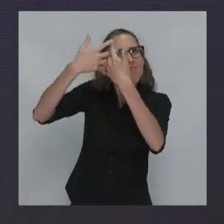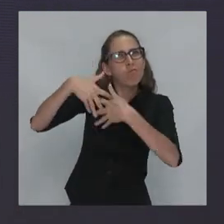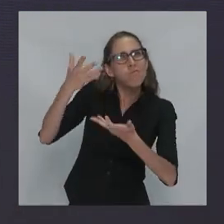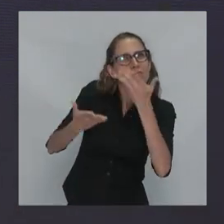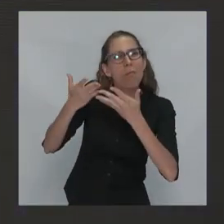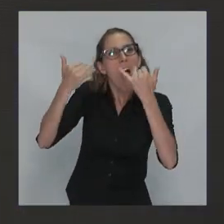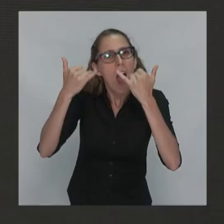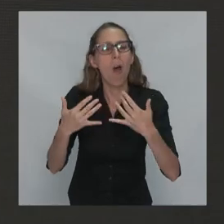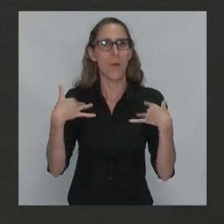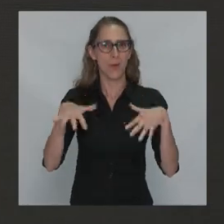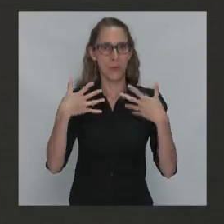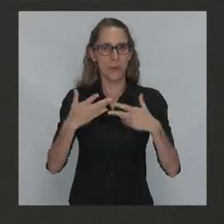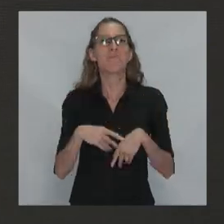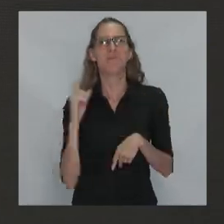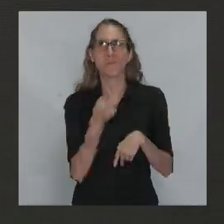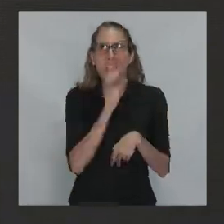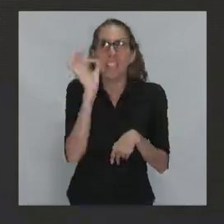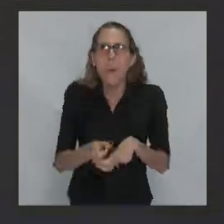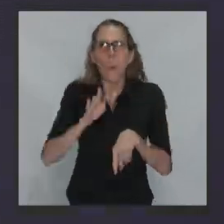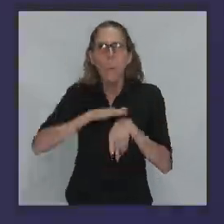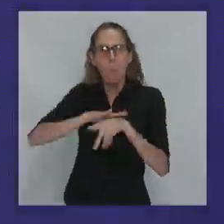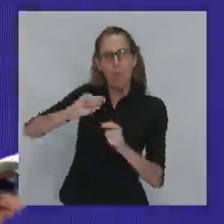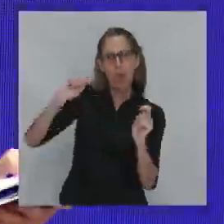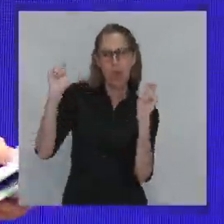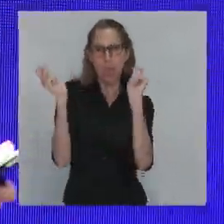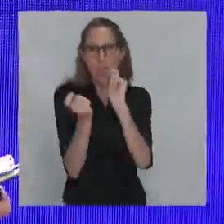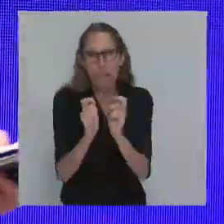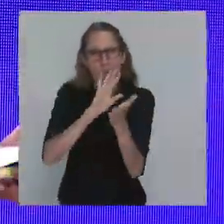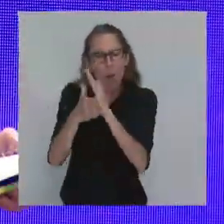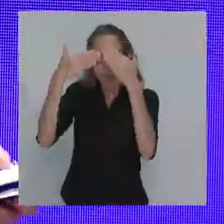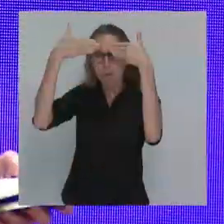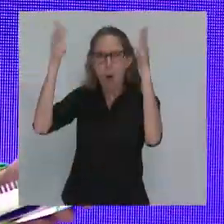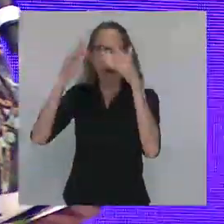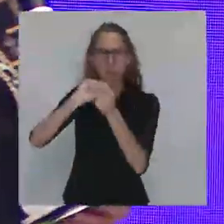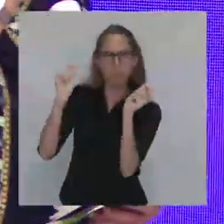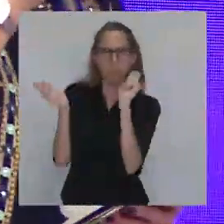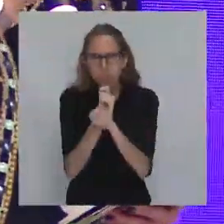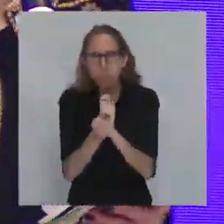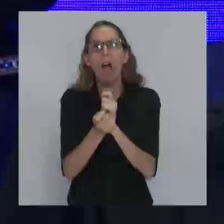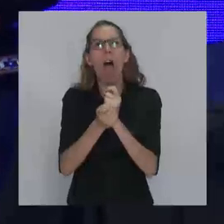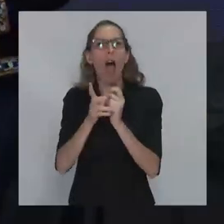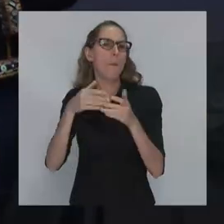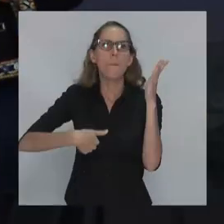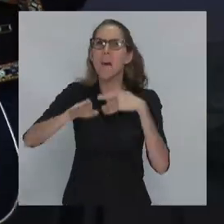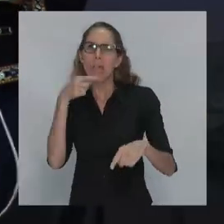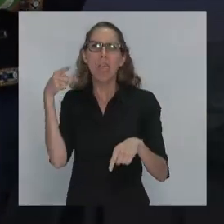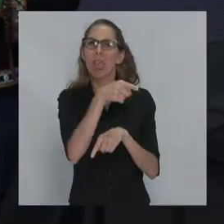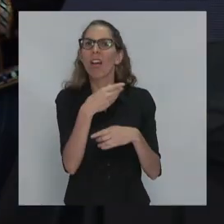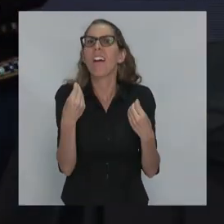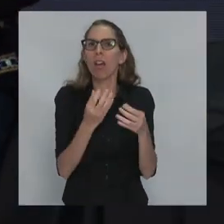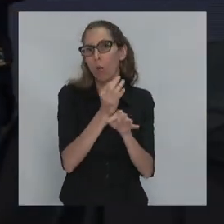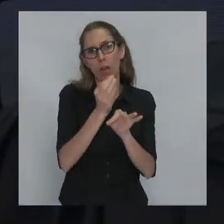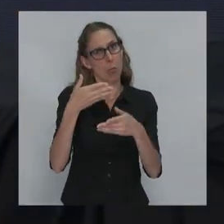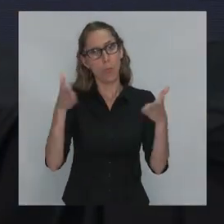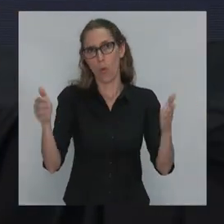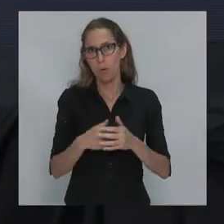Como sabemos, en tiempos de restauración conservadora, uno de los focos principales de ataque es la educación pública. Y